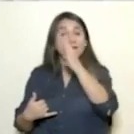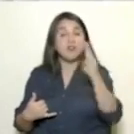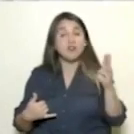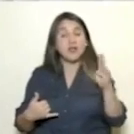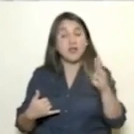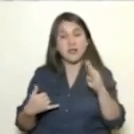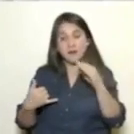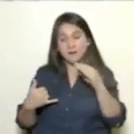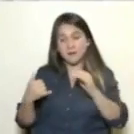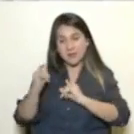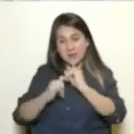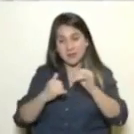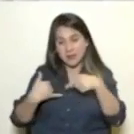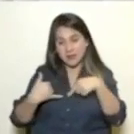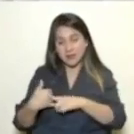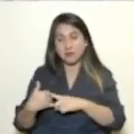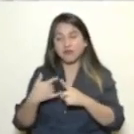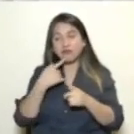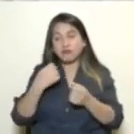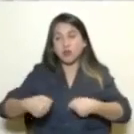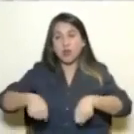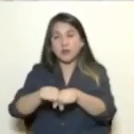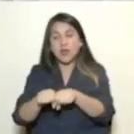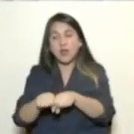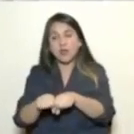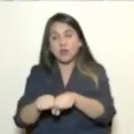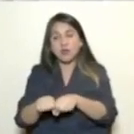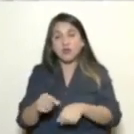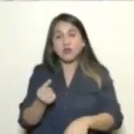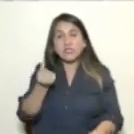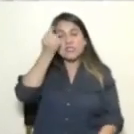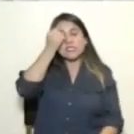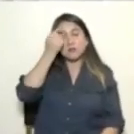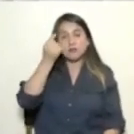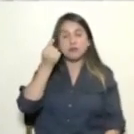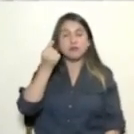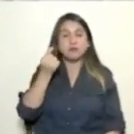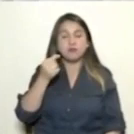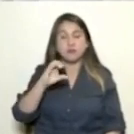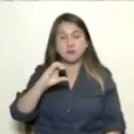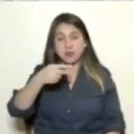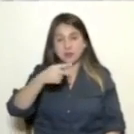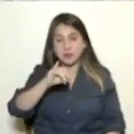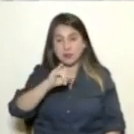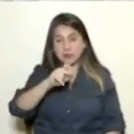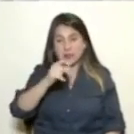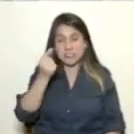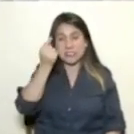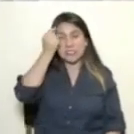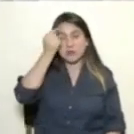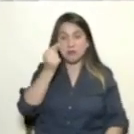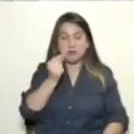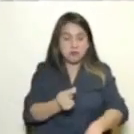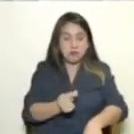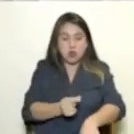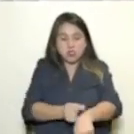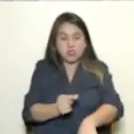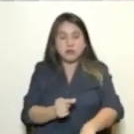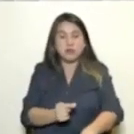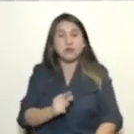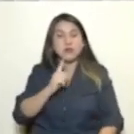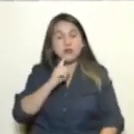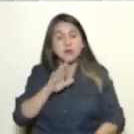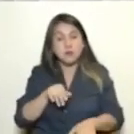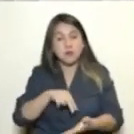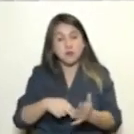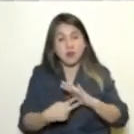le pone un chip que está conectado a no sé qué parte de su cuerpo y va a tener entonces los problemas que